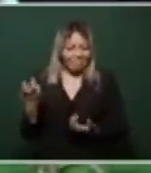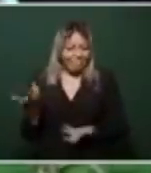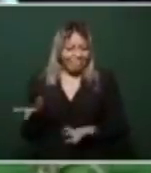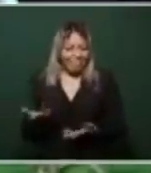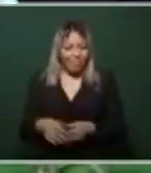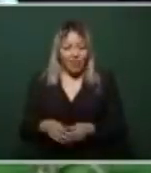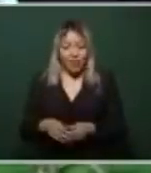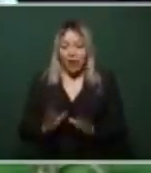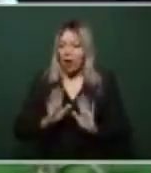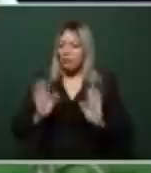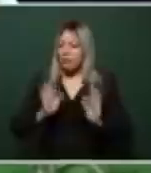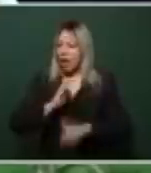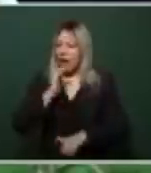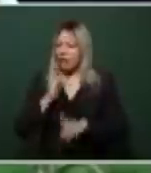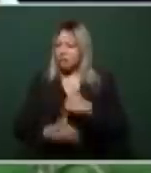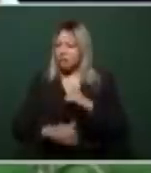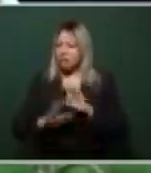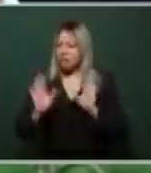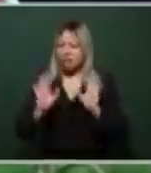Entonces se terminó eso.